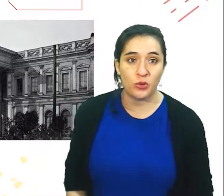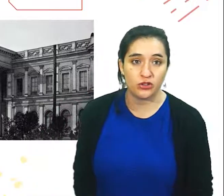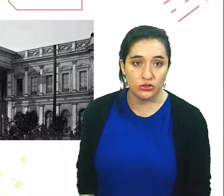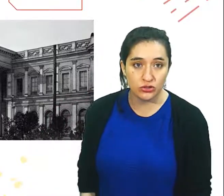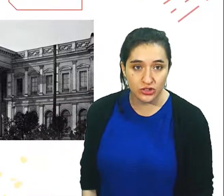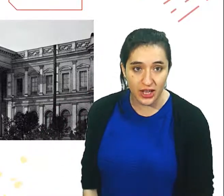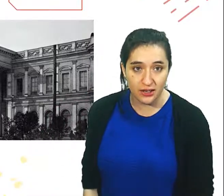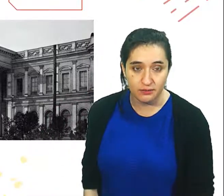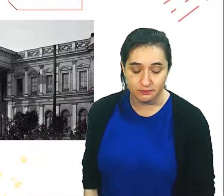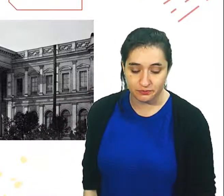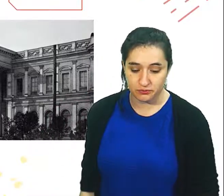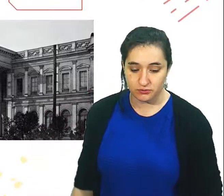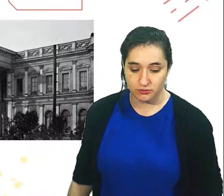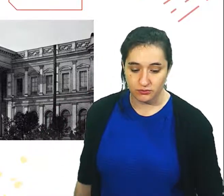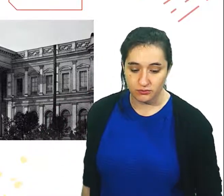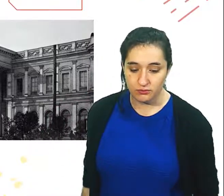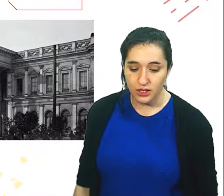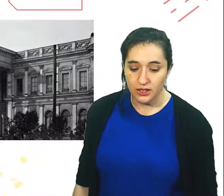populares, la cuestión social,